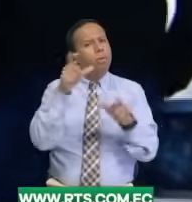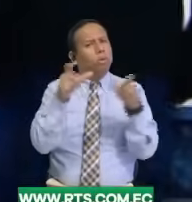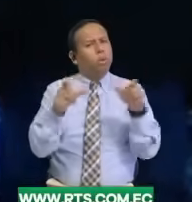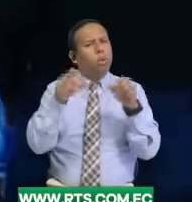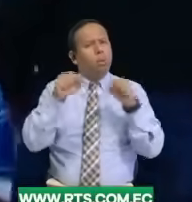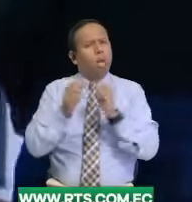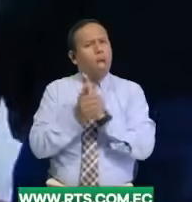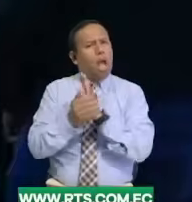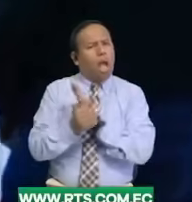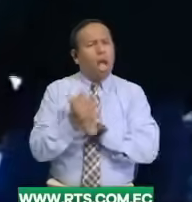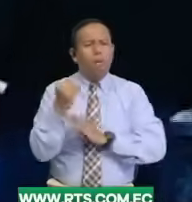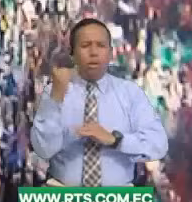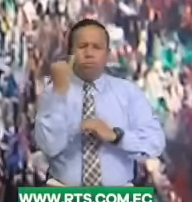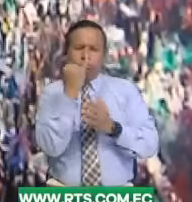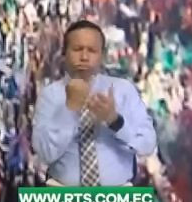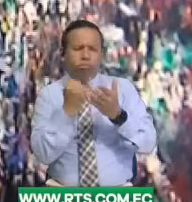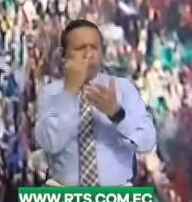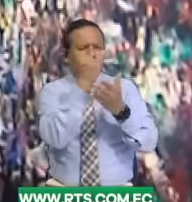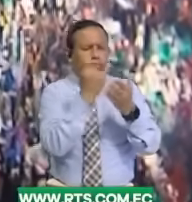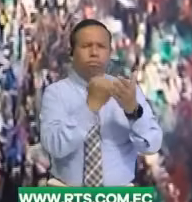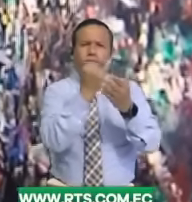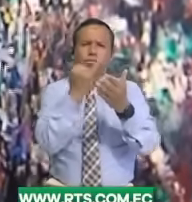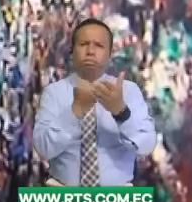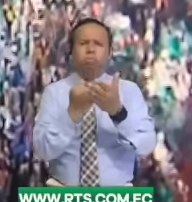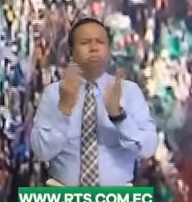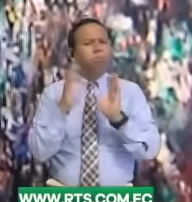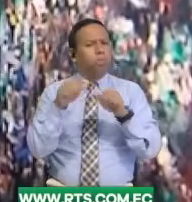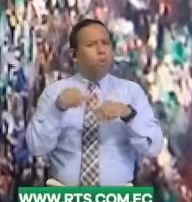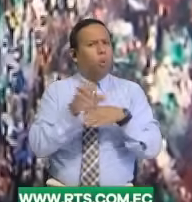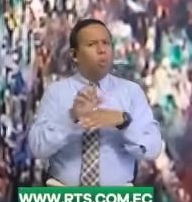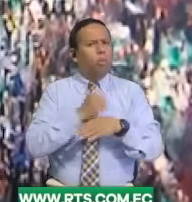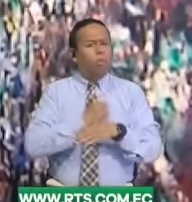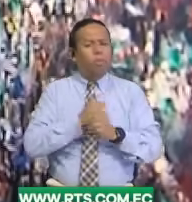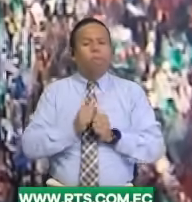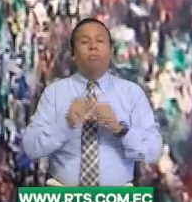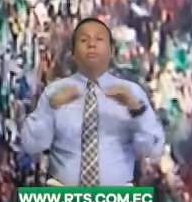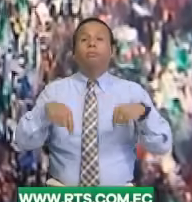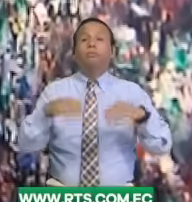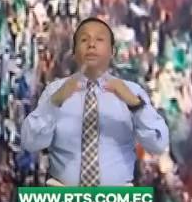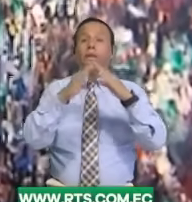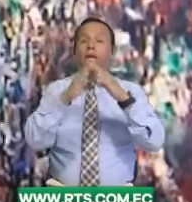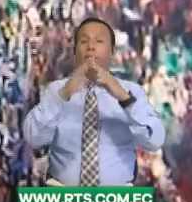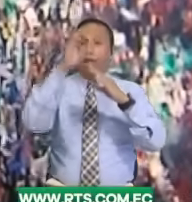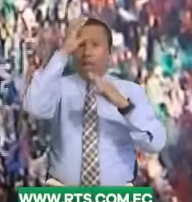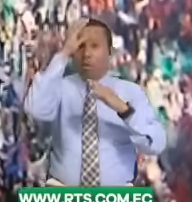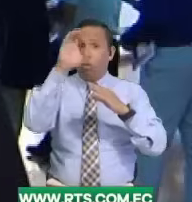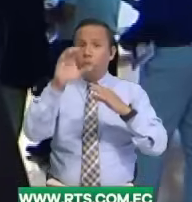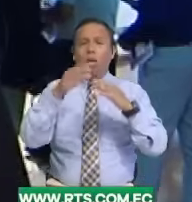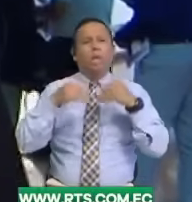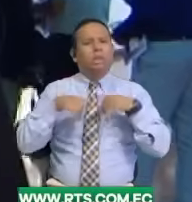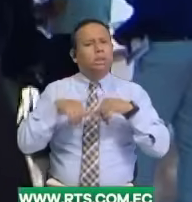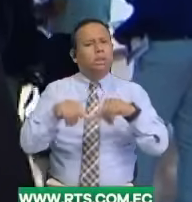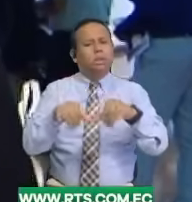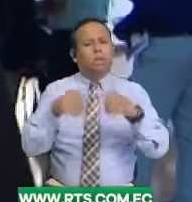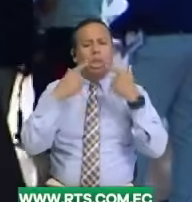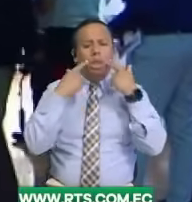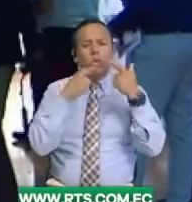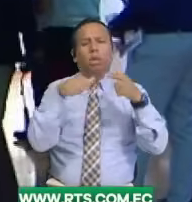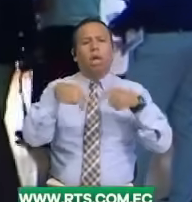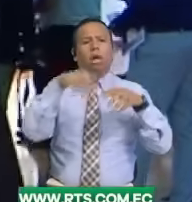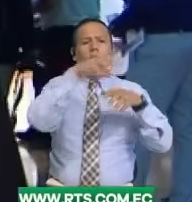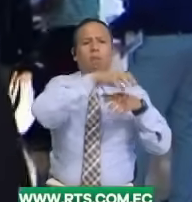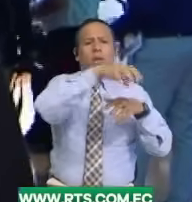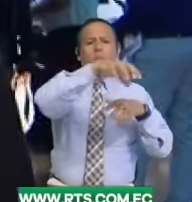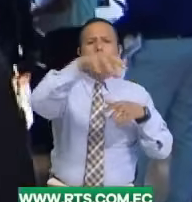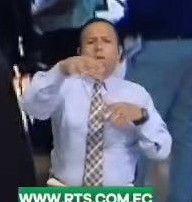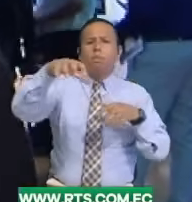y estilos dentro de las corrientes contemporáneas del arte ecuatoriano. La Casa de la Cultura va a mantener los salones, y no solo los salones, sino